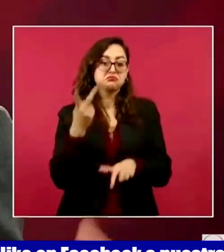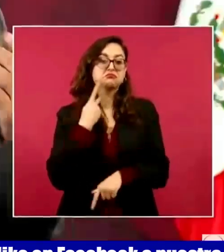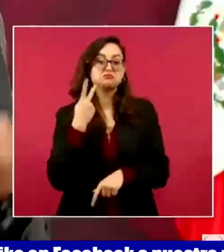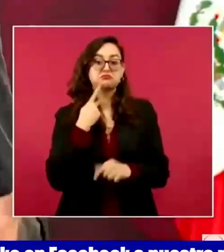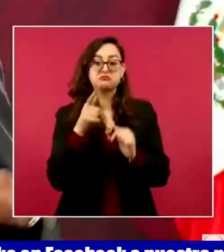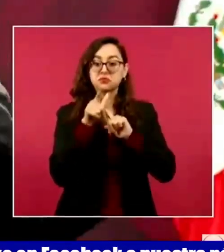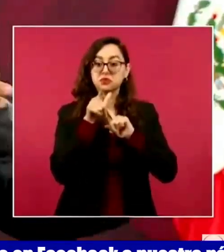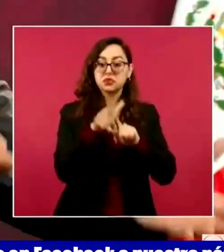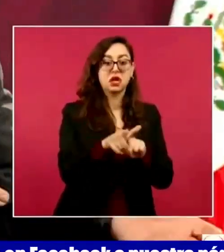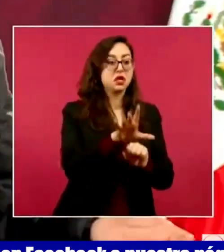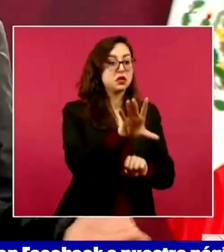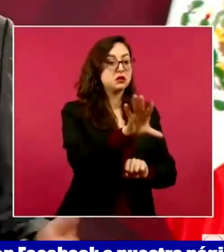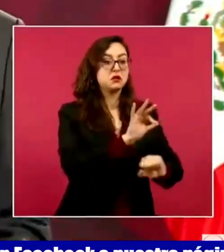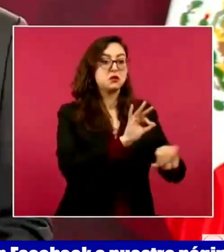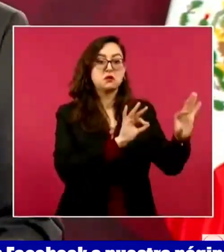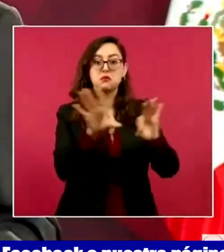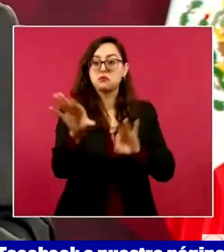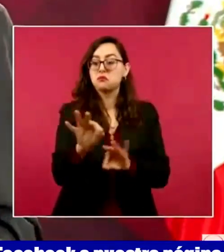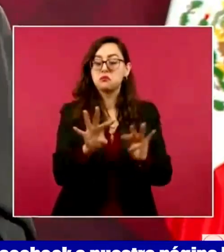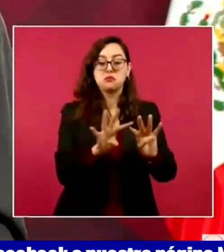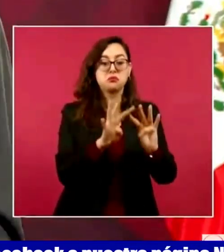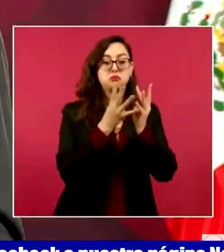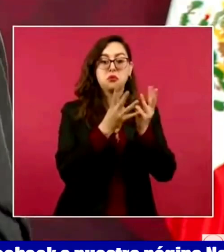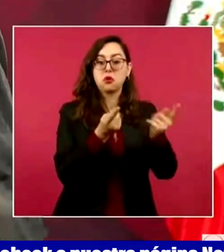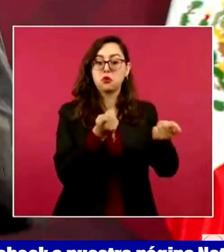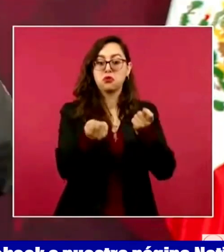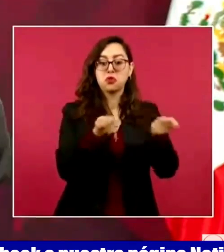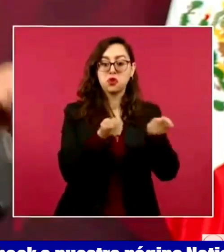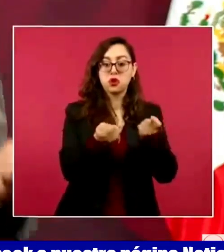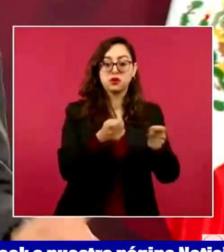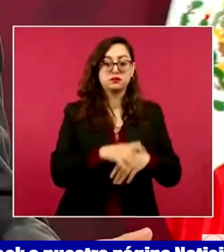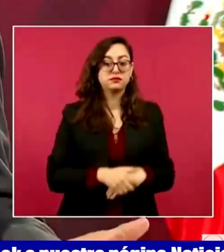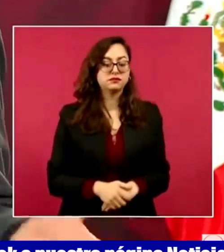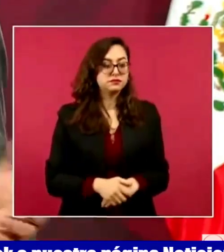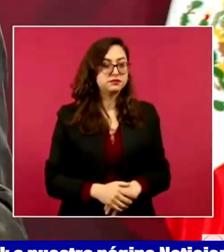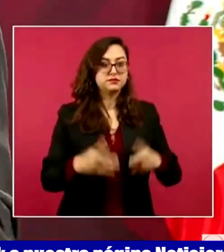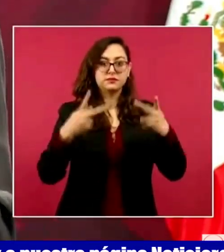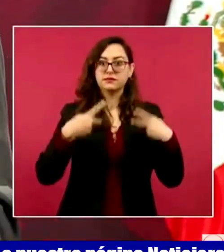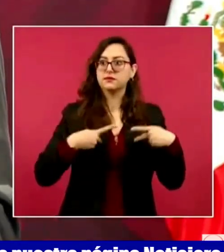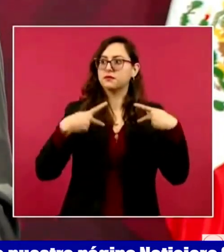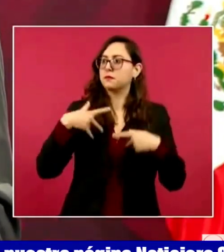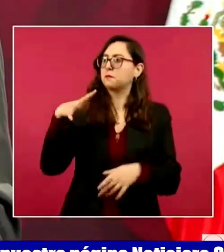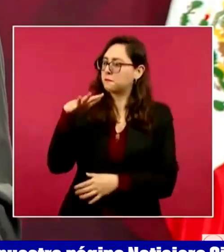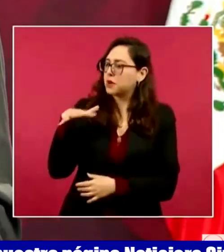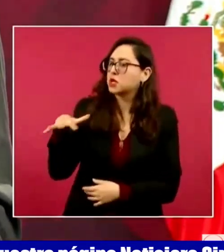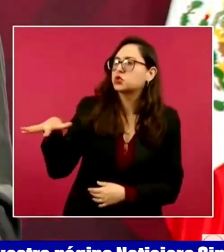los que nombren a los consejeros, porque no quisieron,